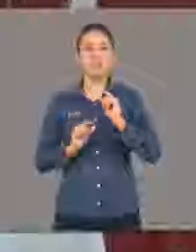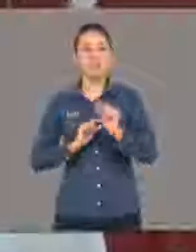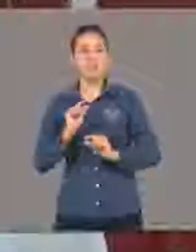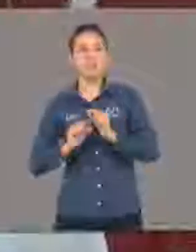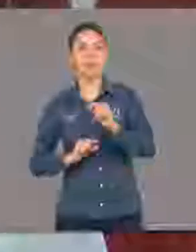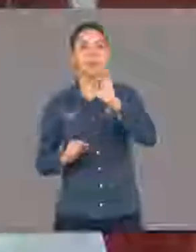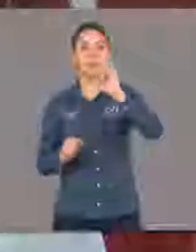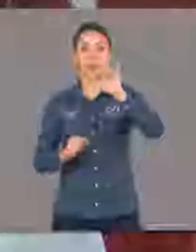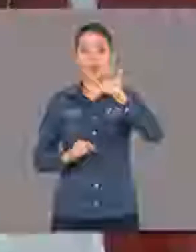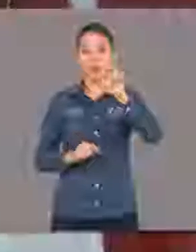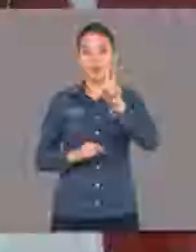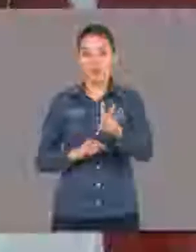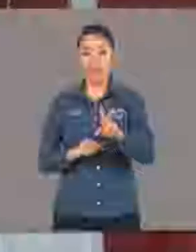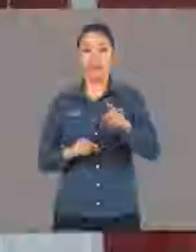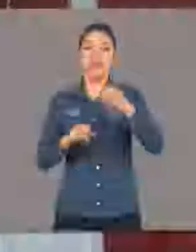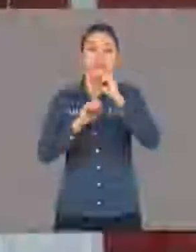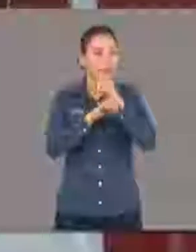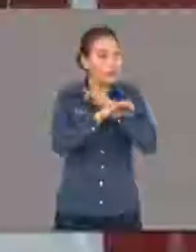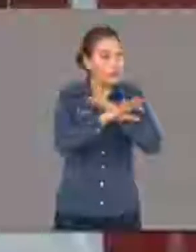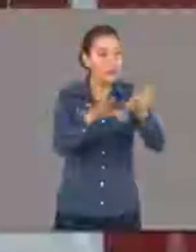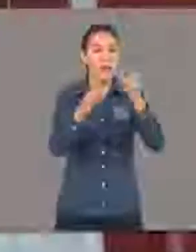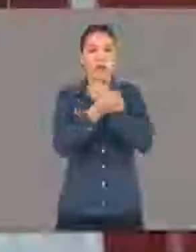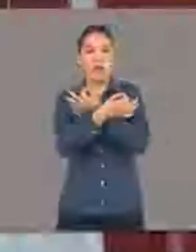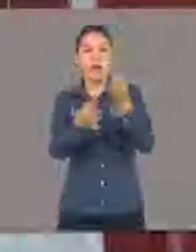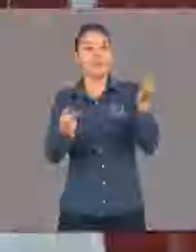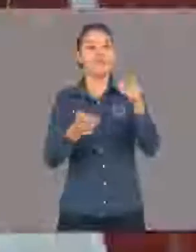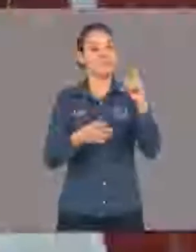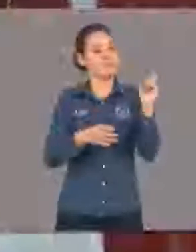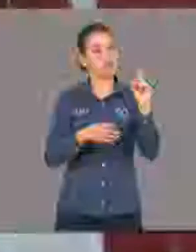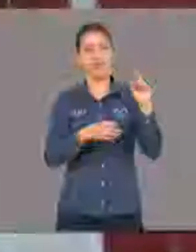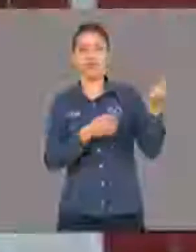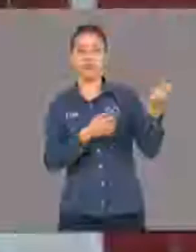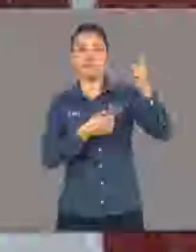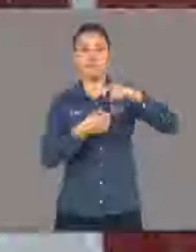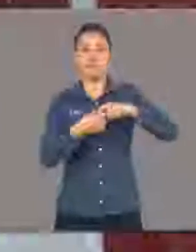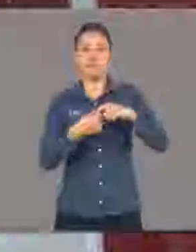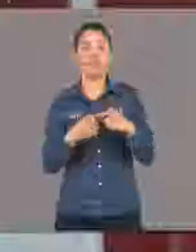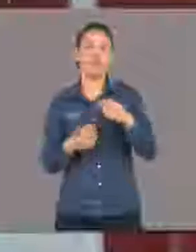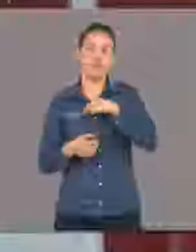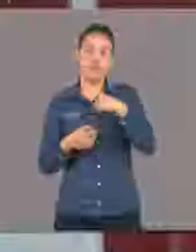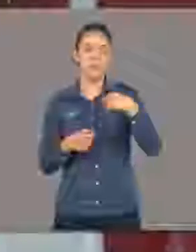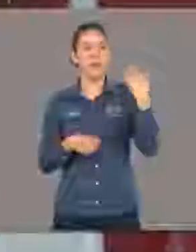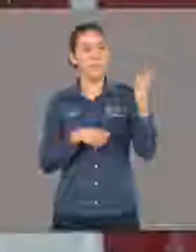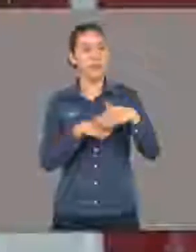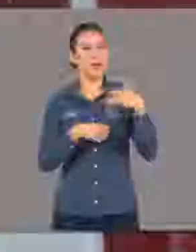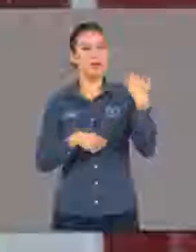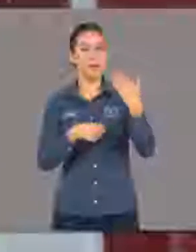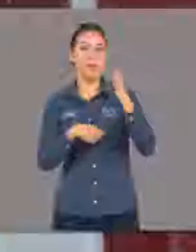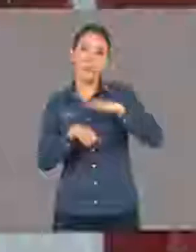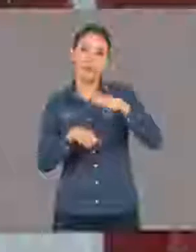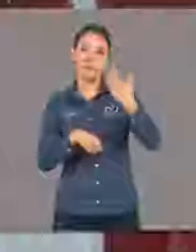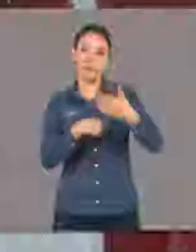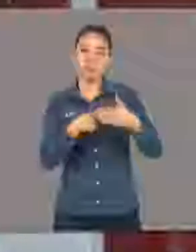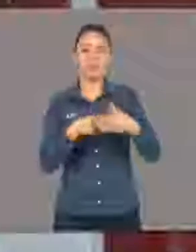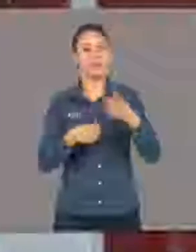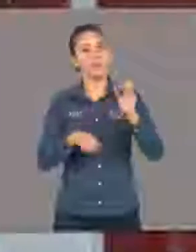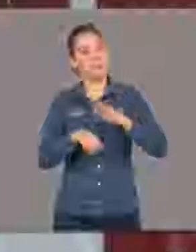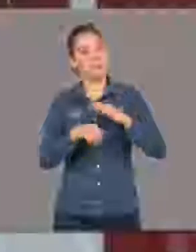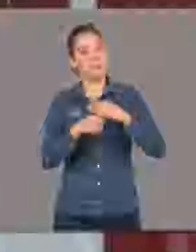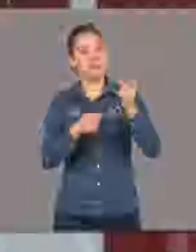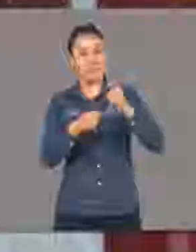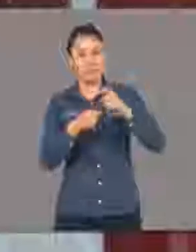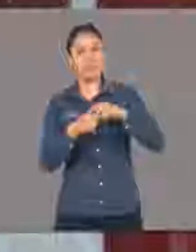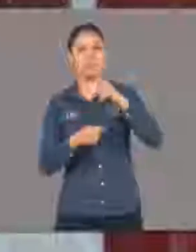nos está funcionando bastante bien la promoción, seguiremos trabajando en la promoción, es indudable que no es aumentar por